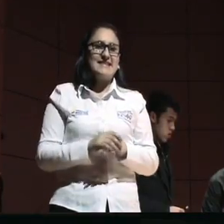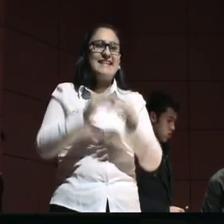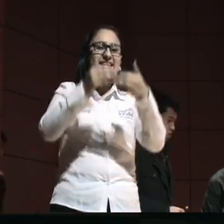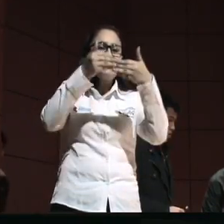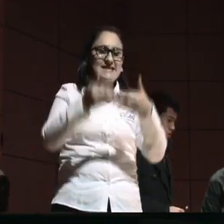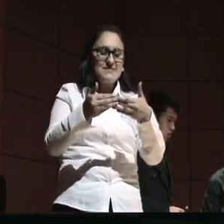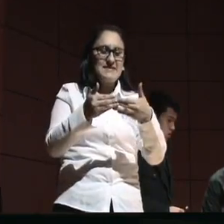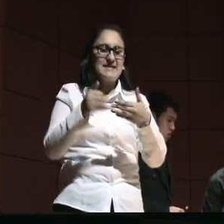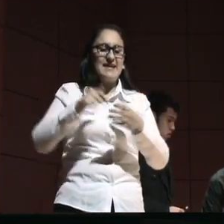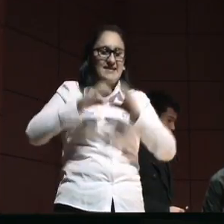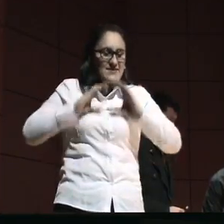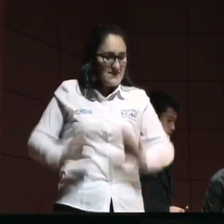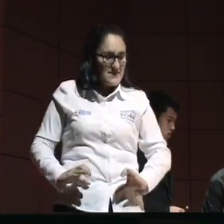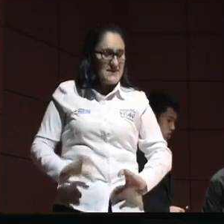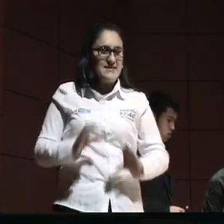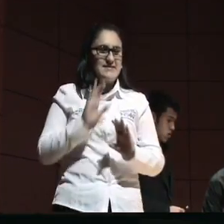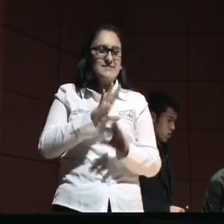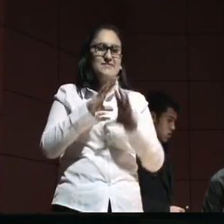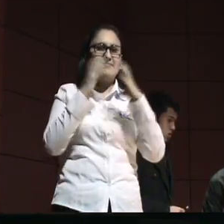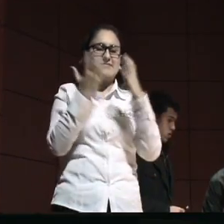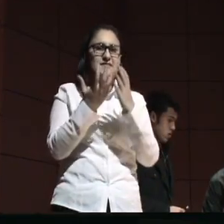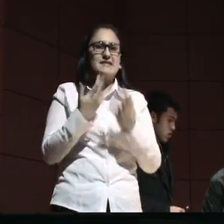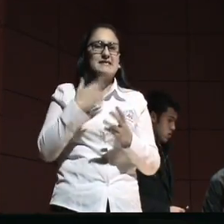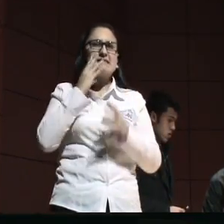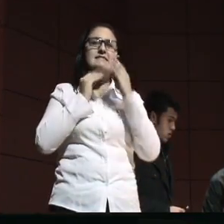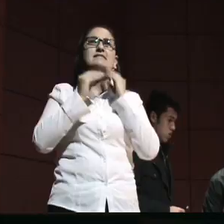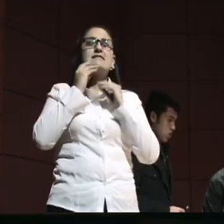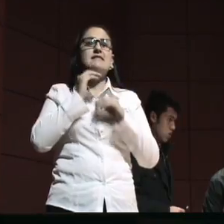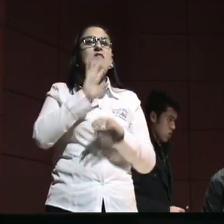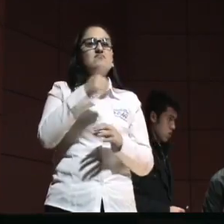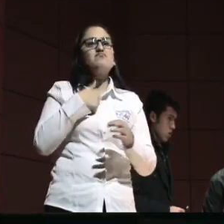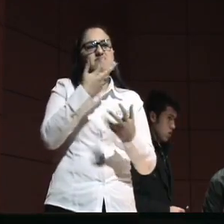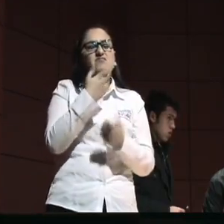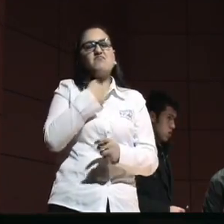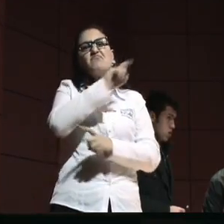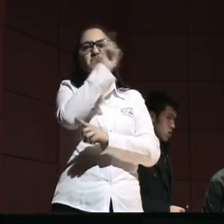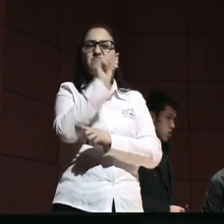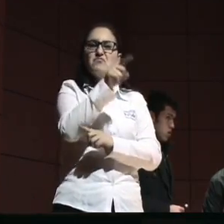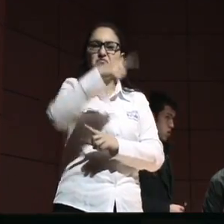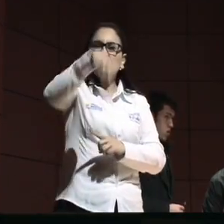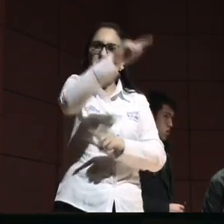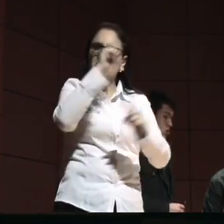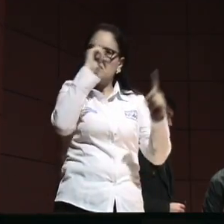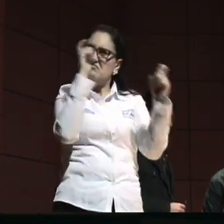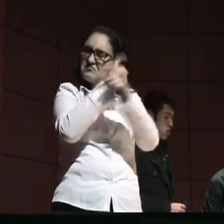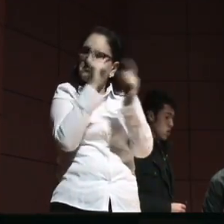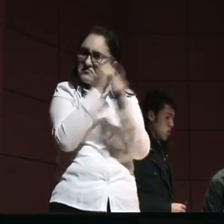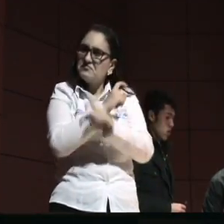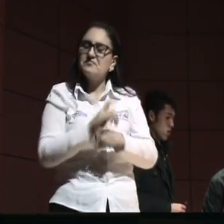y la corporeidad. Quiero que se hagan la siguiente pregunta.